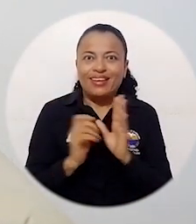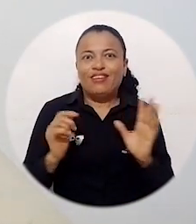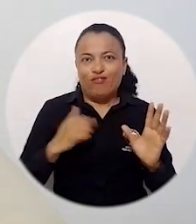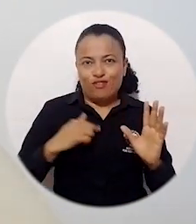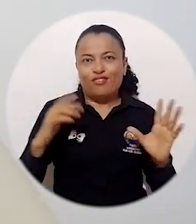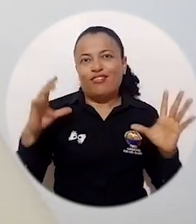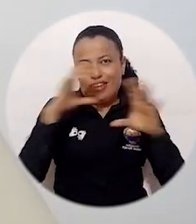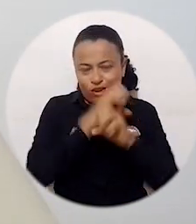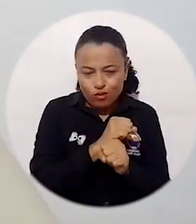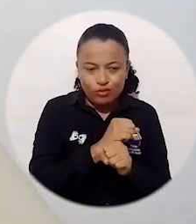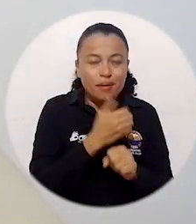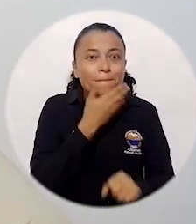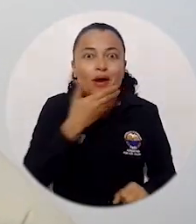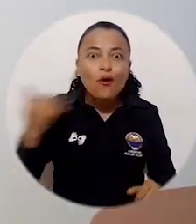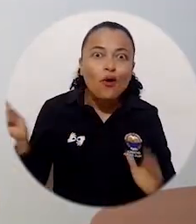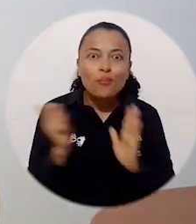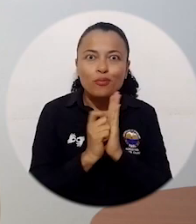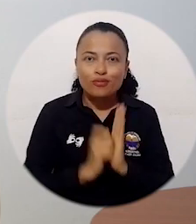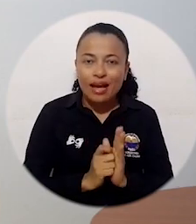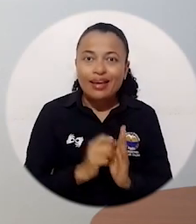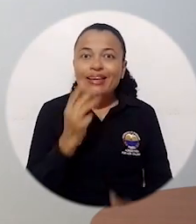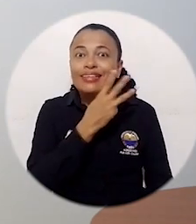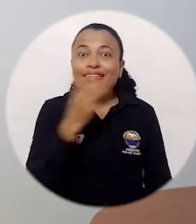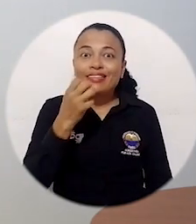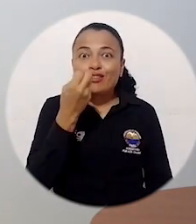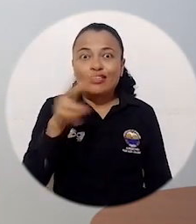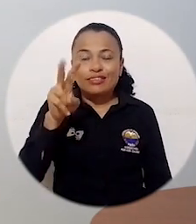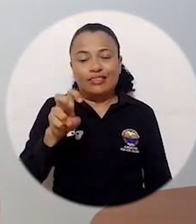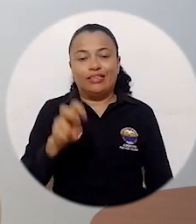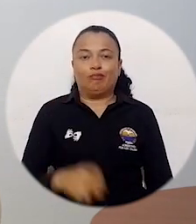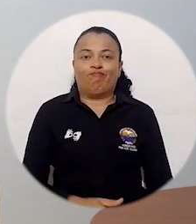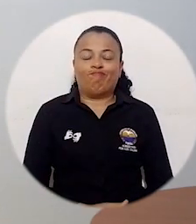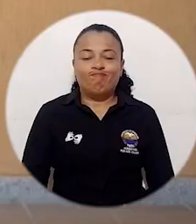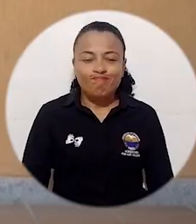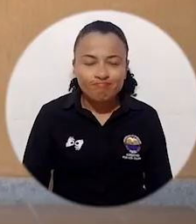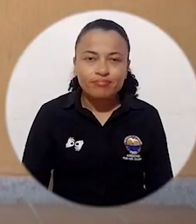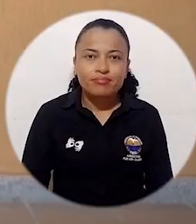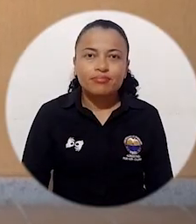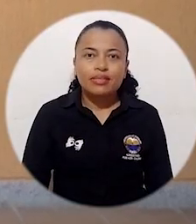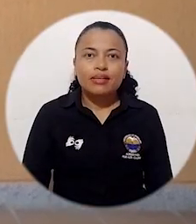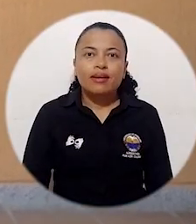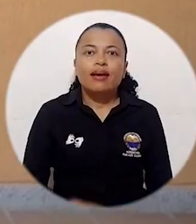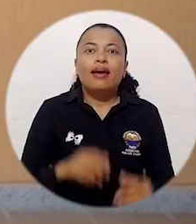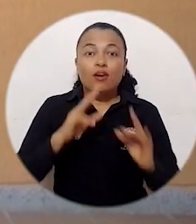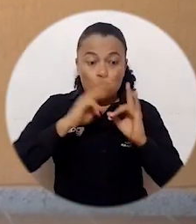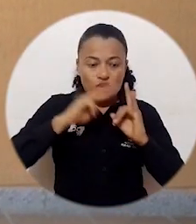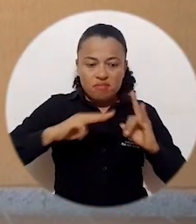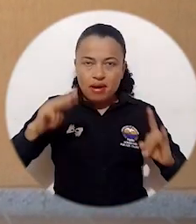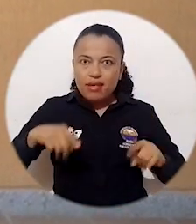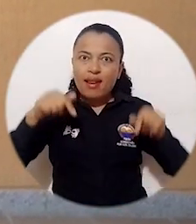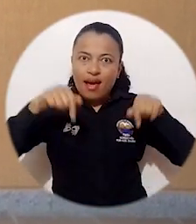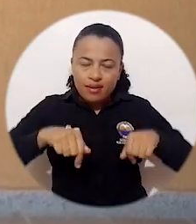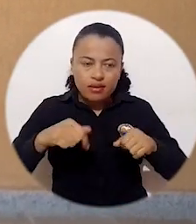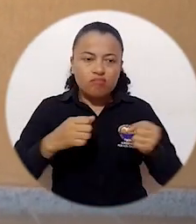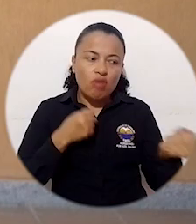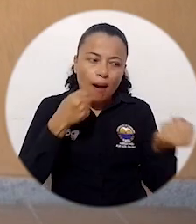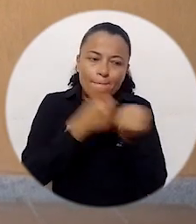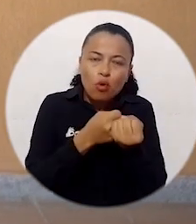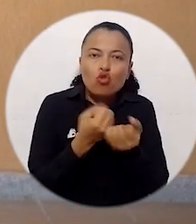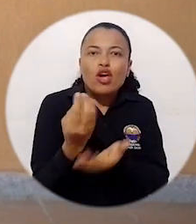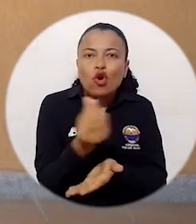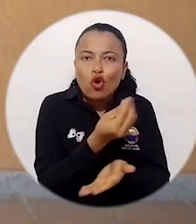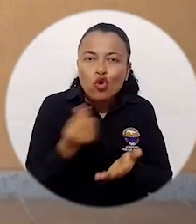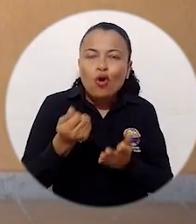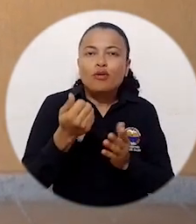de la nocturna donde Yo estudié con puntaje de 317 en un Magdalena Eva encontró apoyo económico